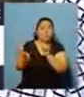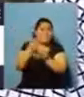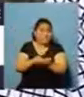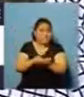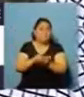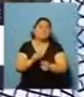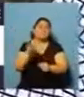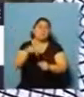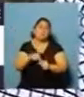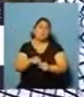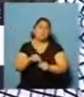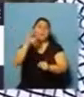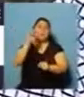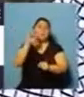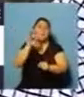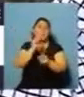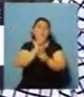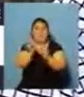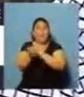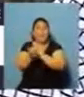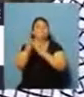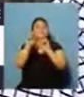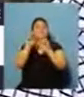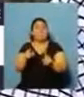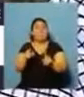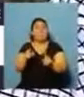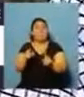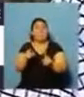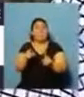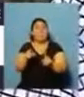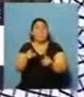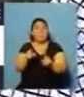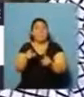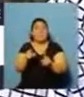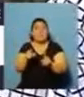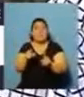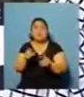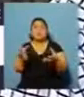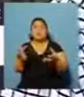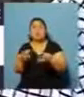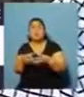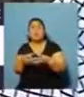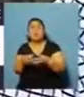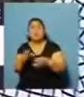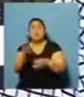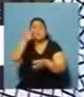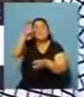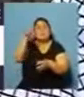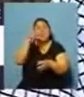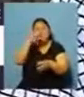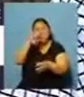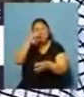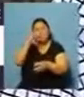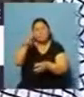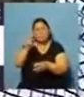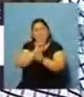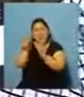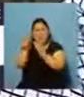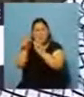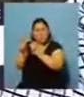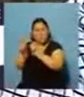el miércoles se hará el recambio de los brigadistas de la provincia de Corrientes y vendrán a sustituirlos